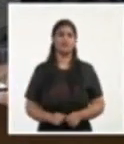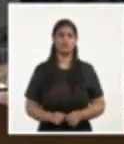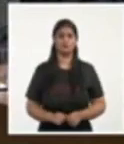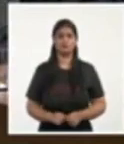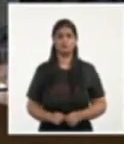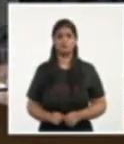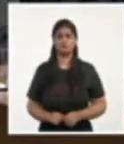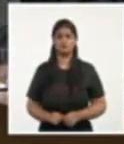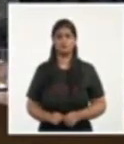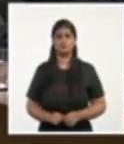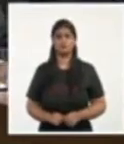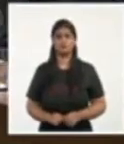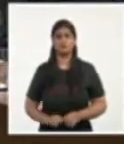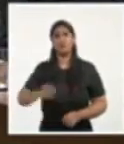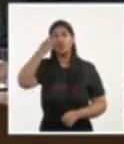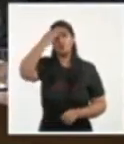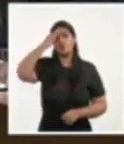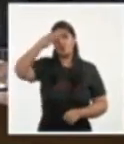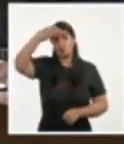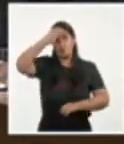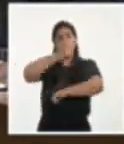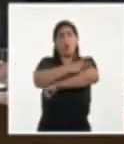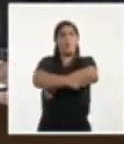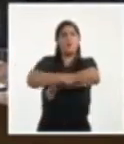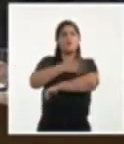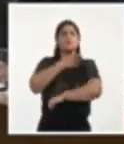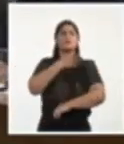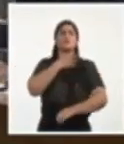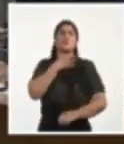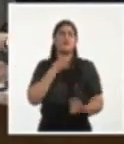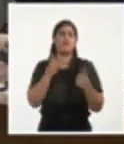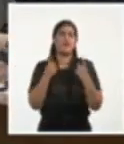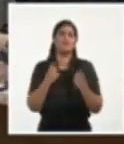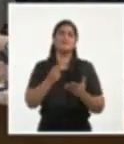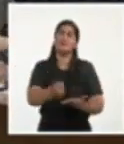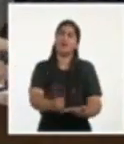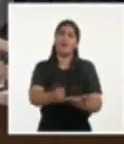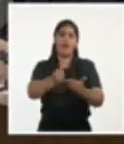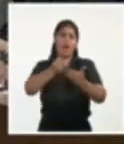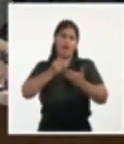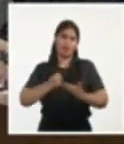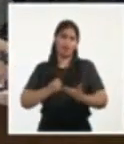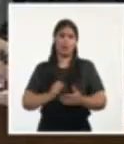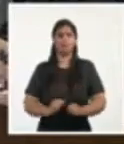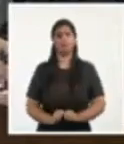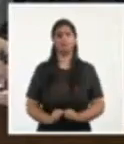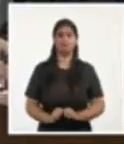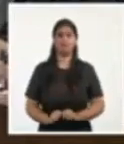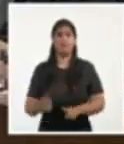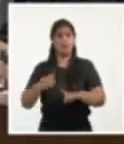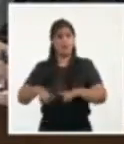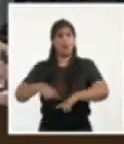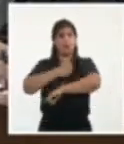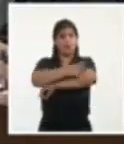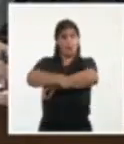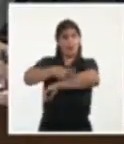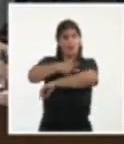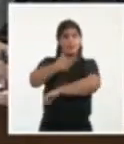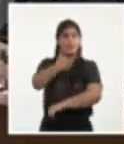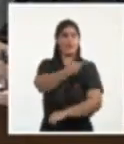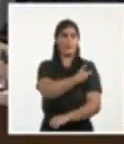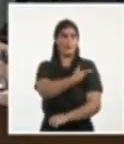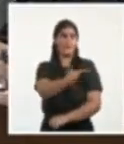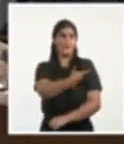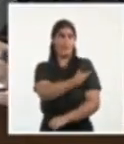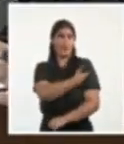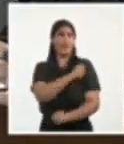manera menos compleja que como la vivieron ellos. Pero además ya muchos de ellos, incluso vacunando, han vuelto a picos